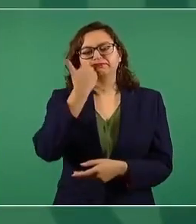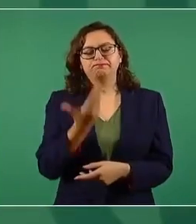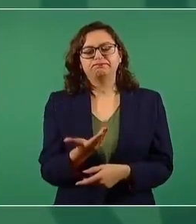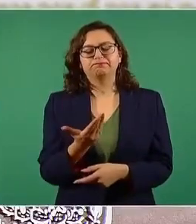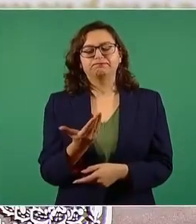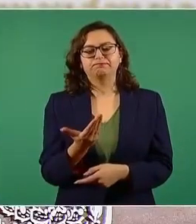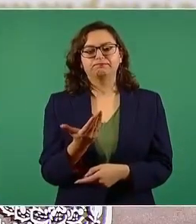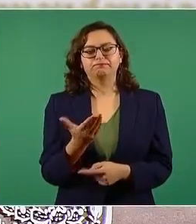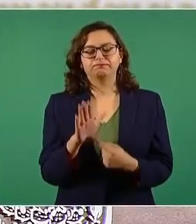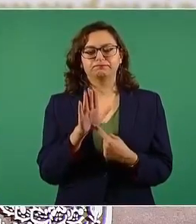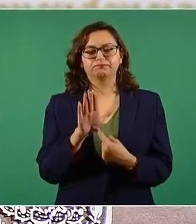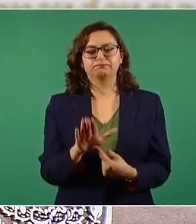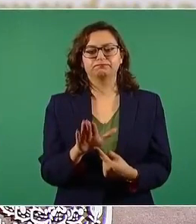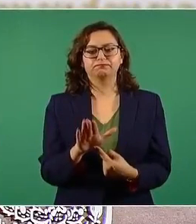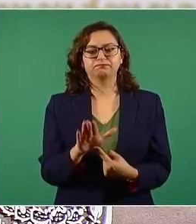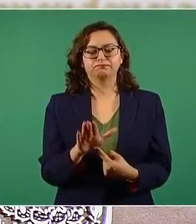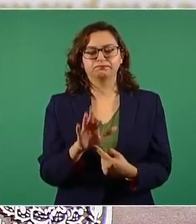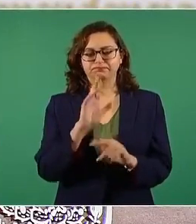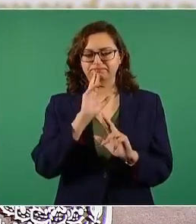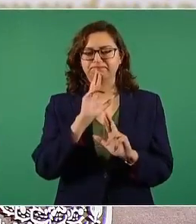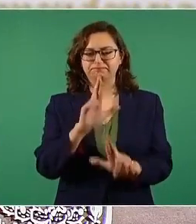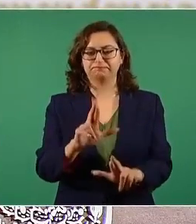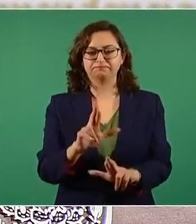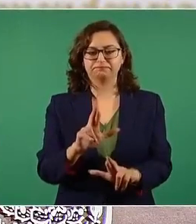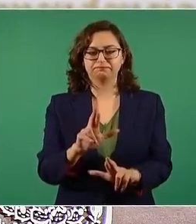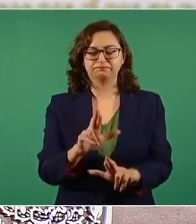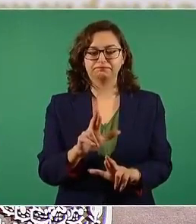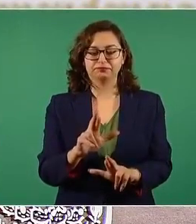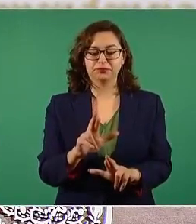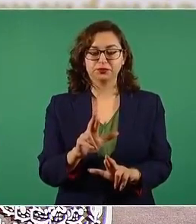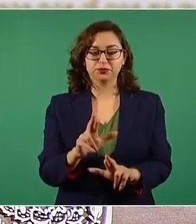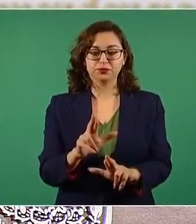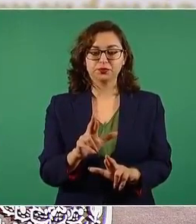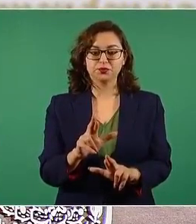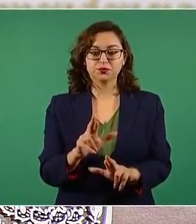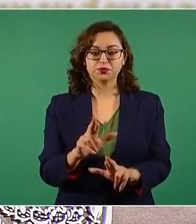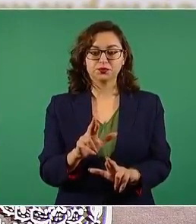introducir en la respuesta del doctor